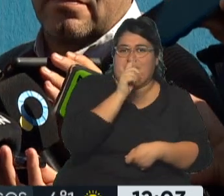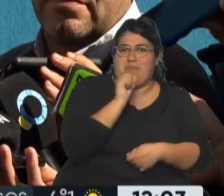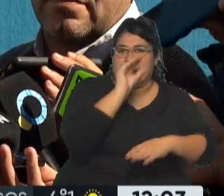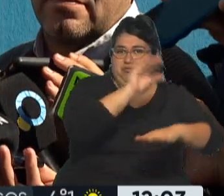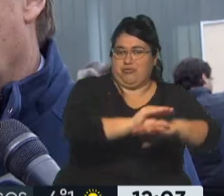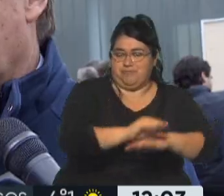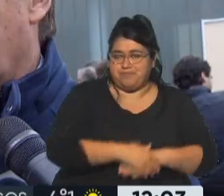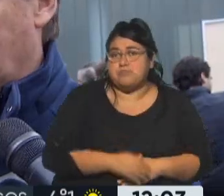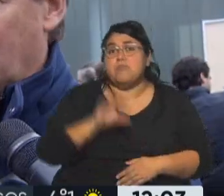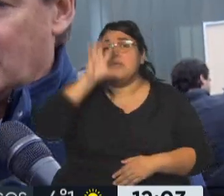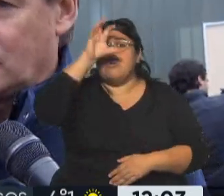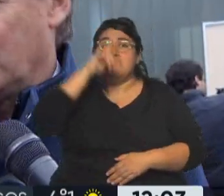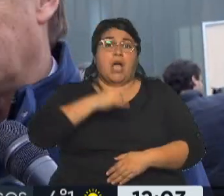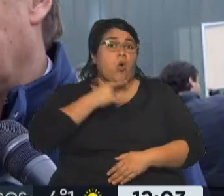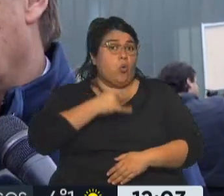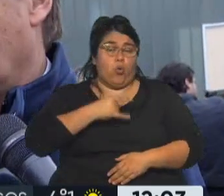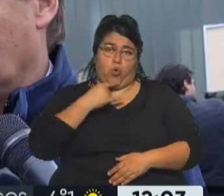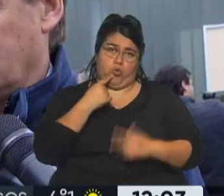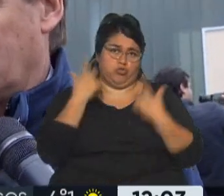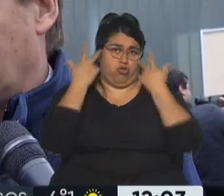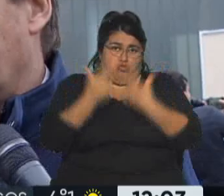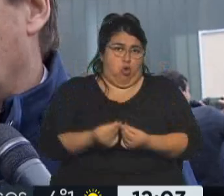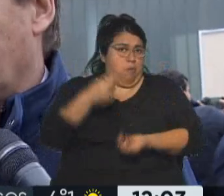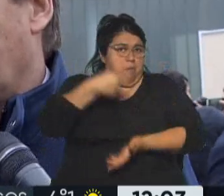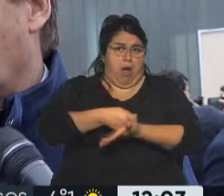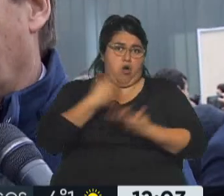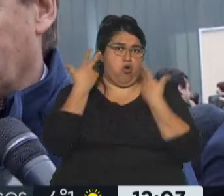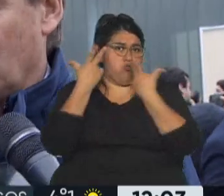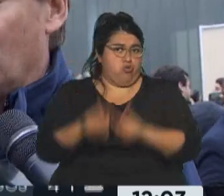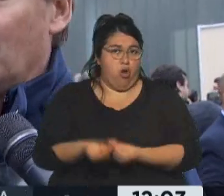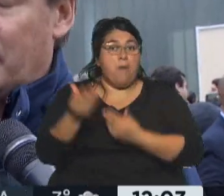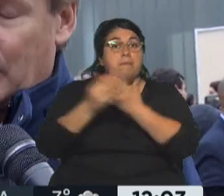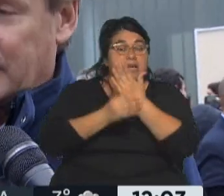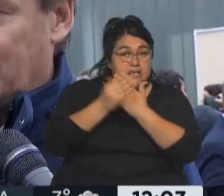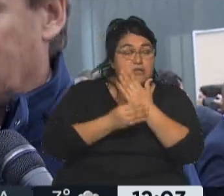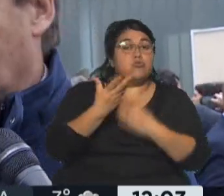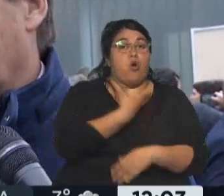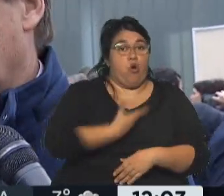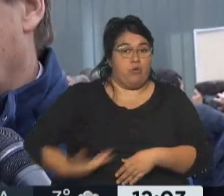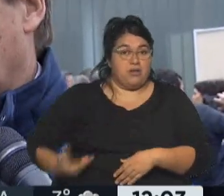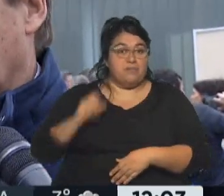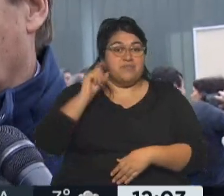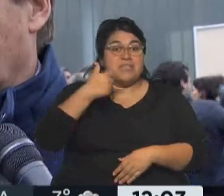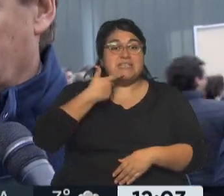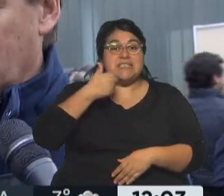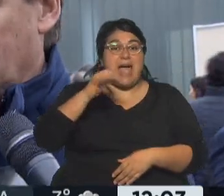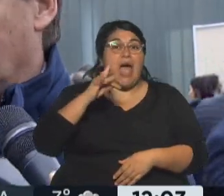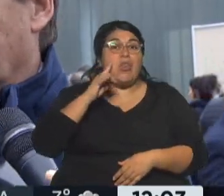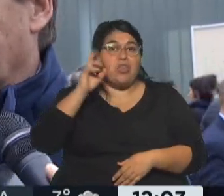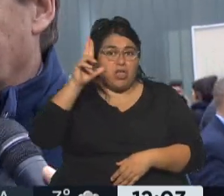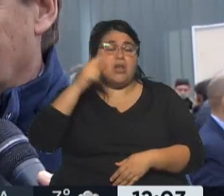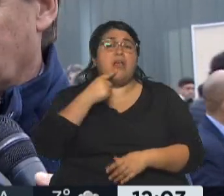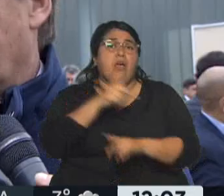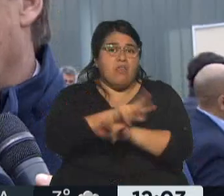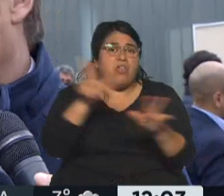la provincia de Jujuy rechazó categóricamente el pago el ministro de hacienda y gobernador electo estamos hablando de Carlos saddir afirmó